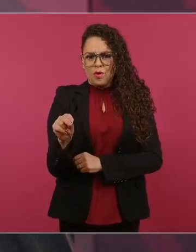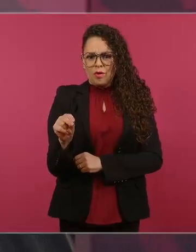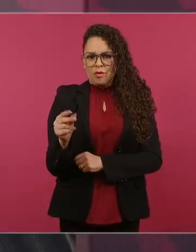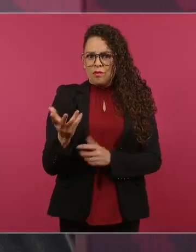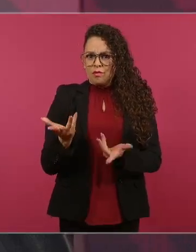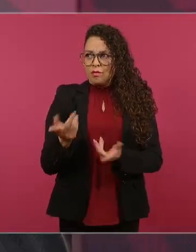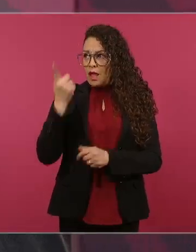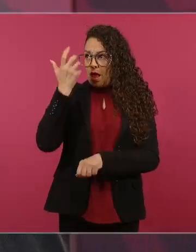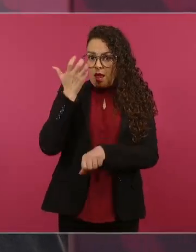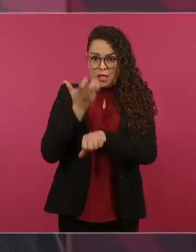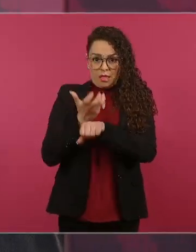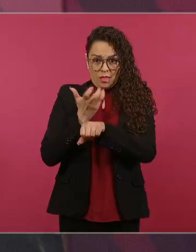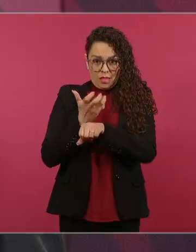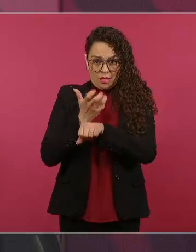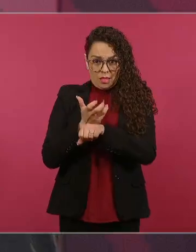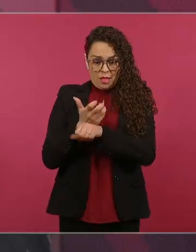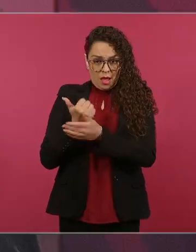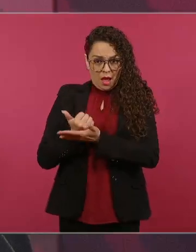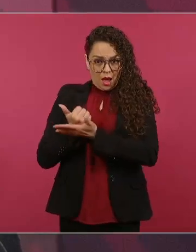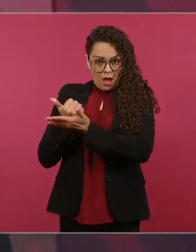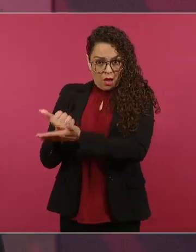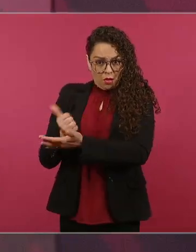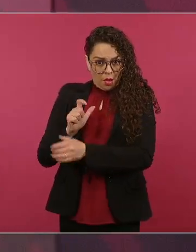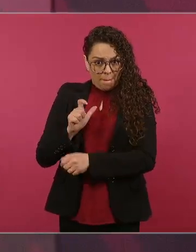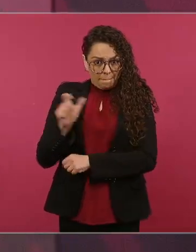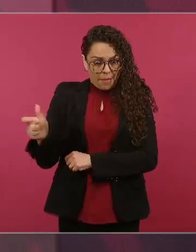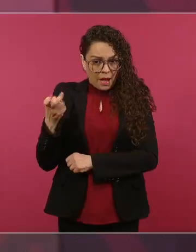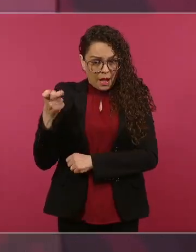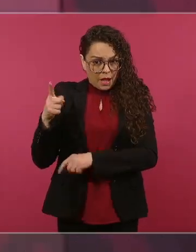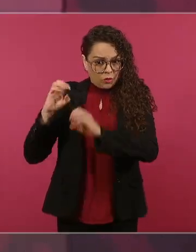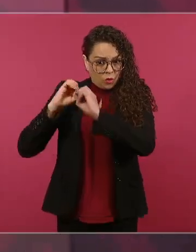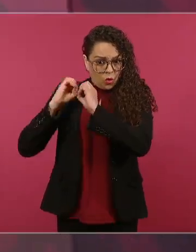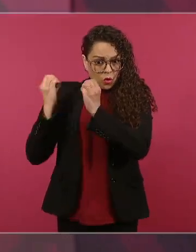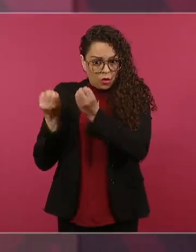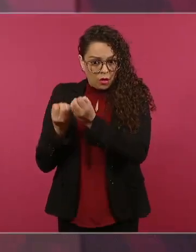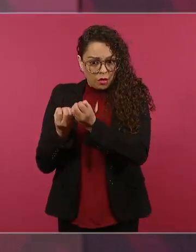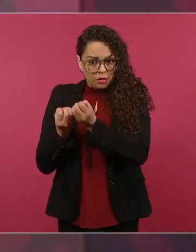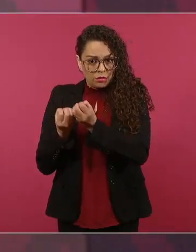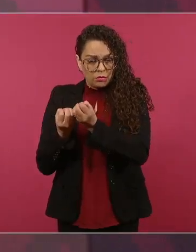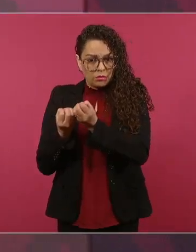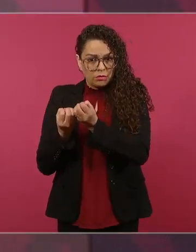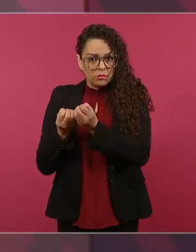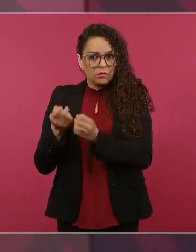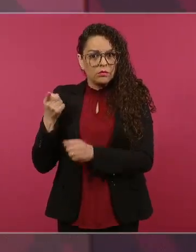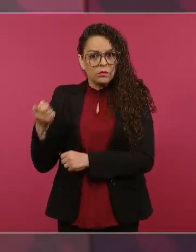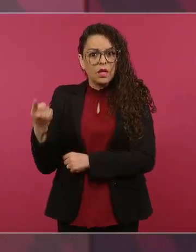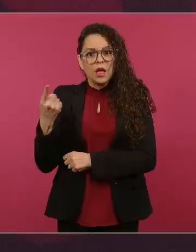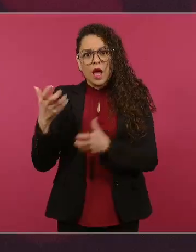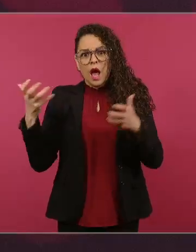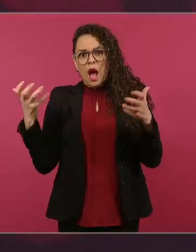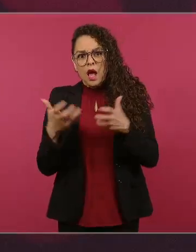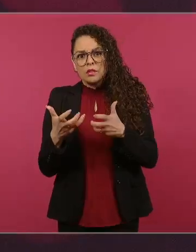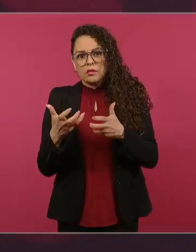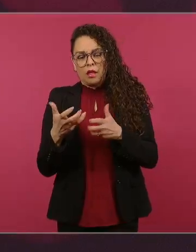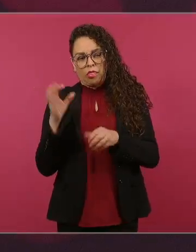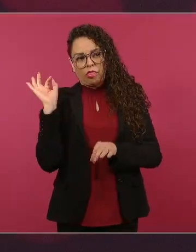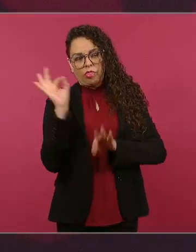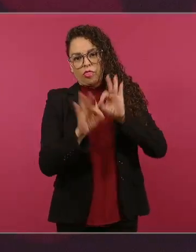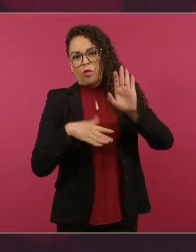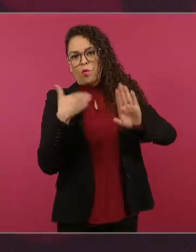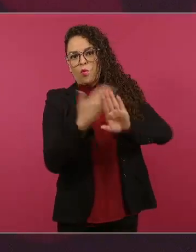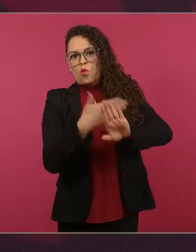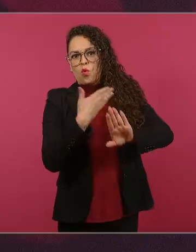desde Estados Unidos a una organización para golpear a un gobierno legal,